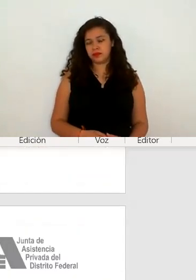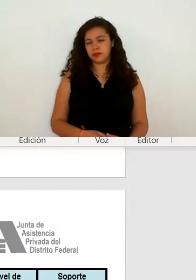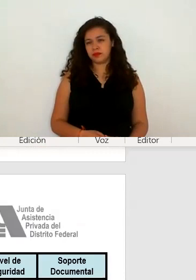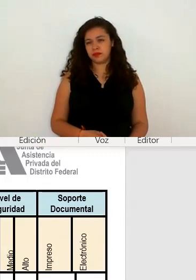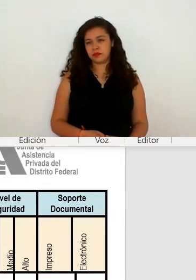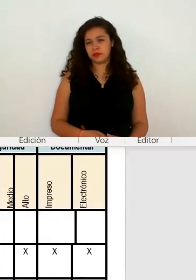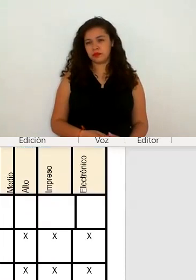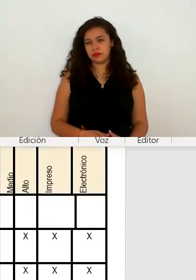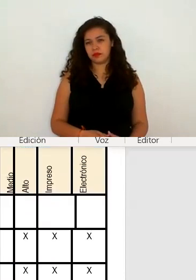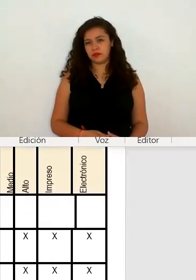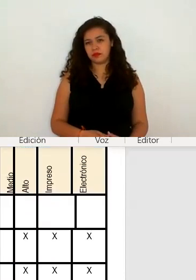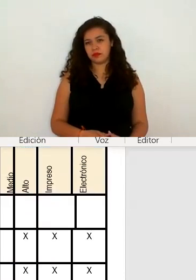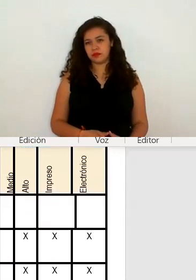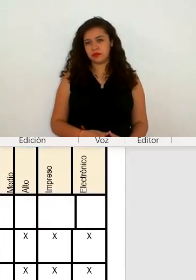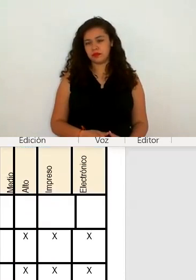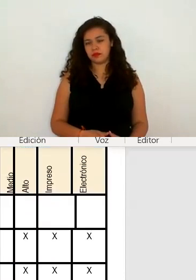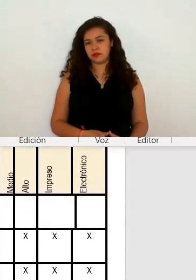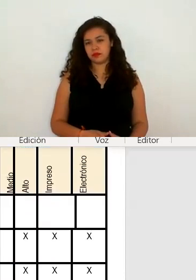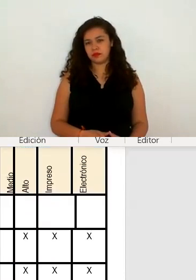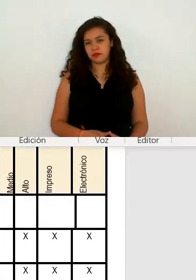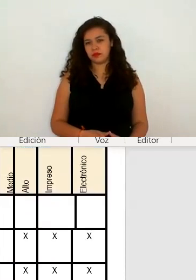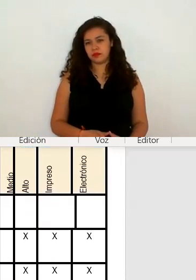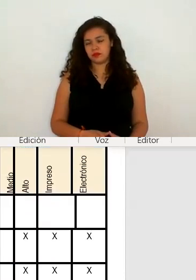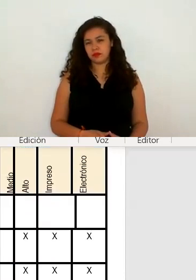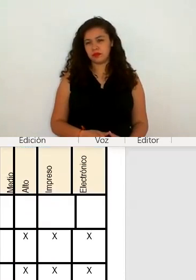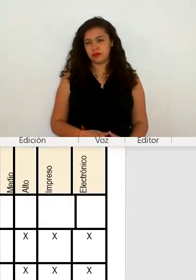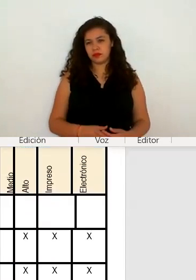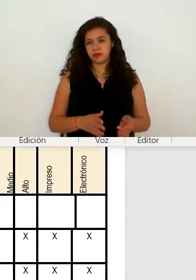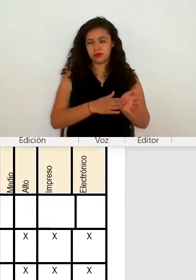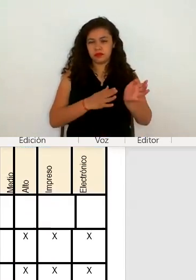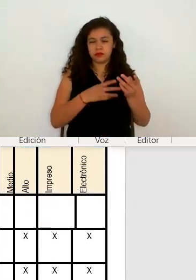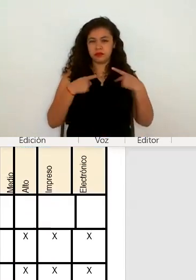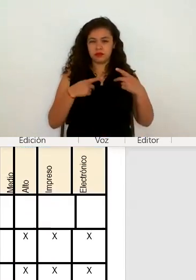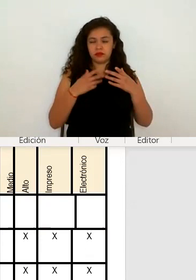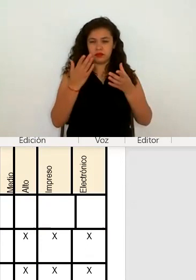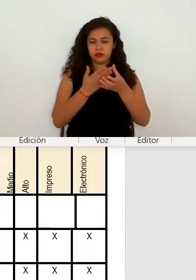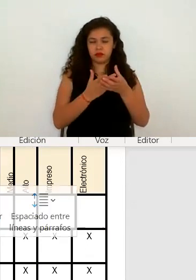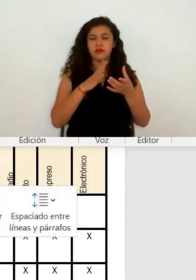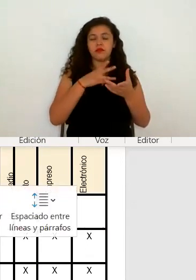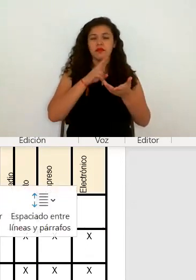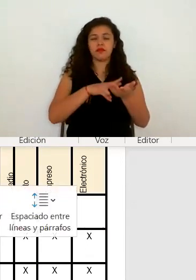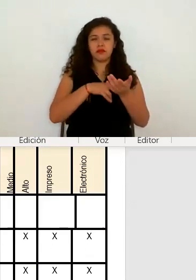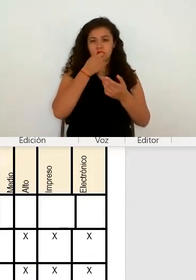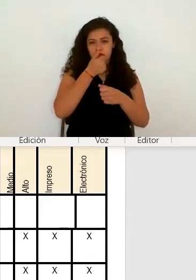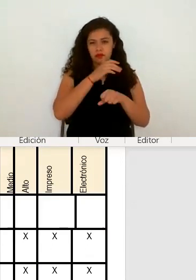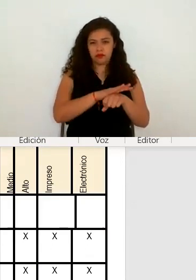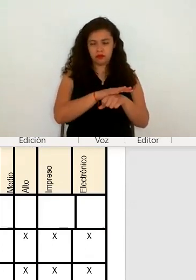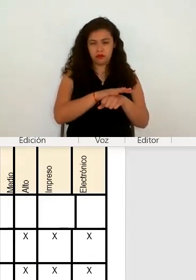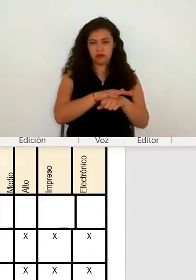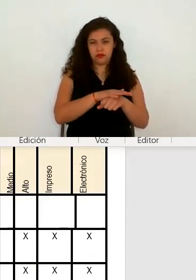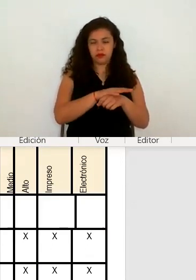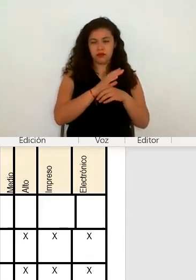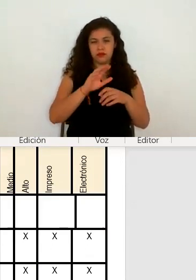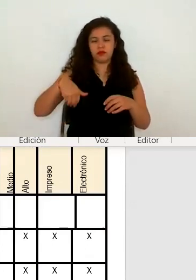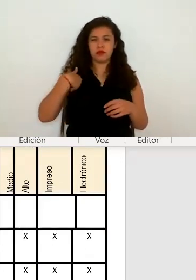tecnologías, sección administrativa. Aquí está, mire. El expediente de personal tiene un valor administrativo, se conservan